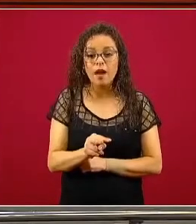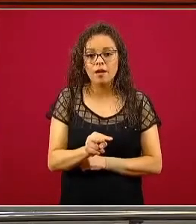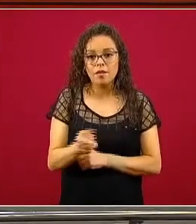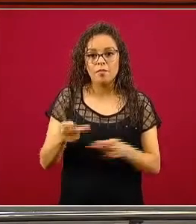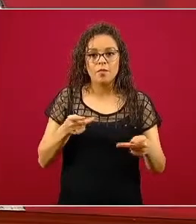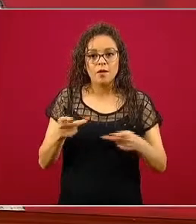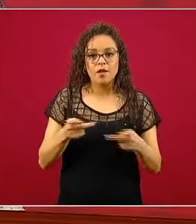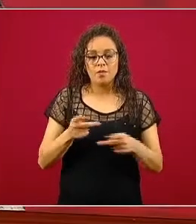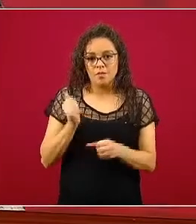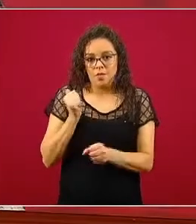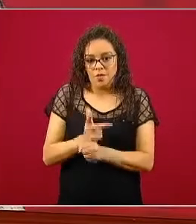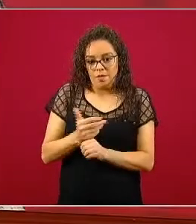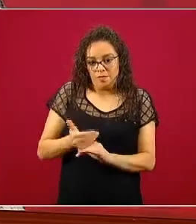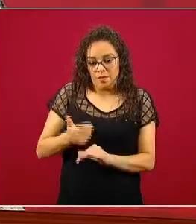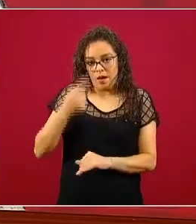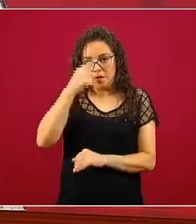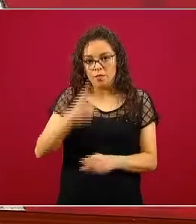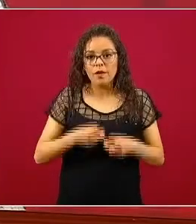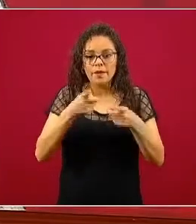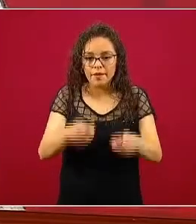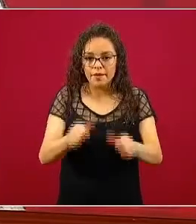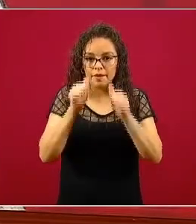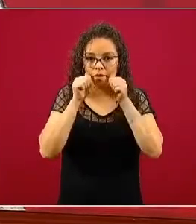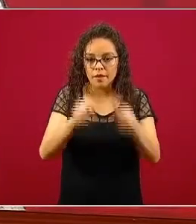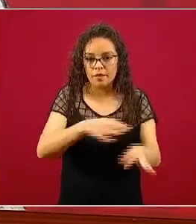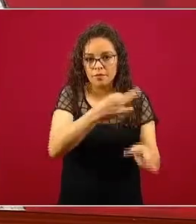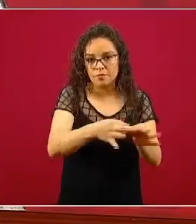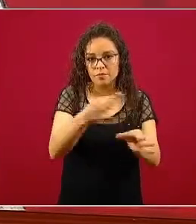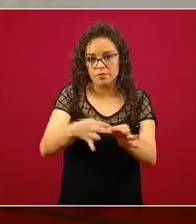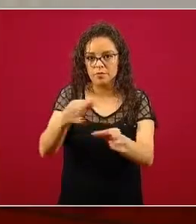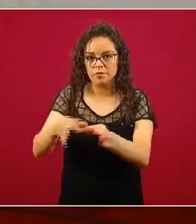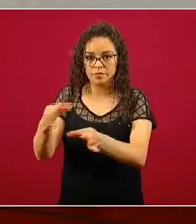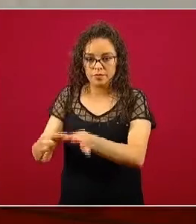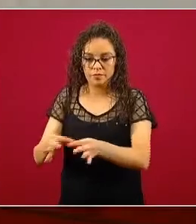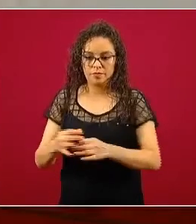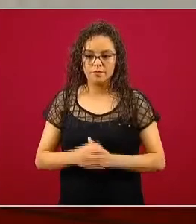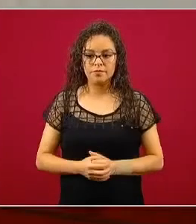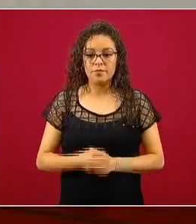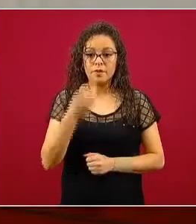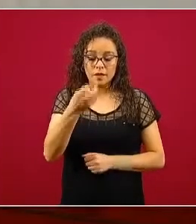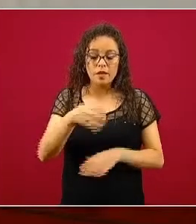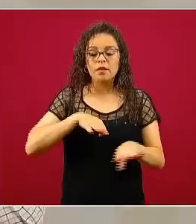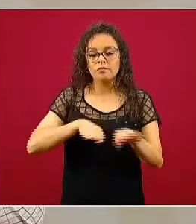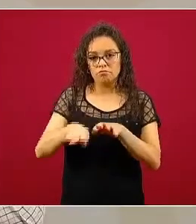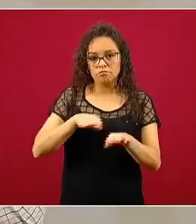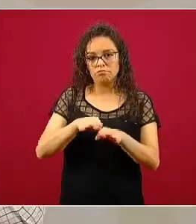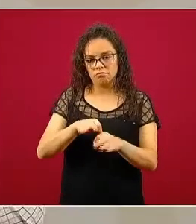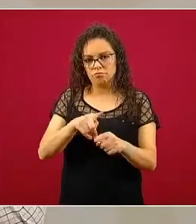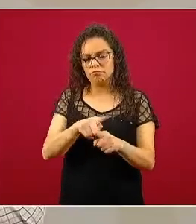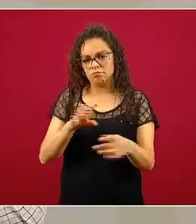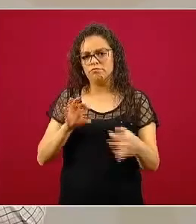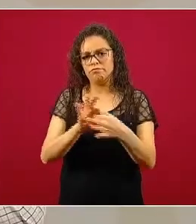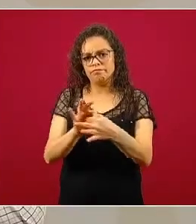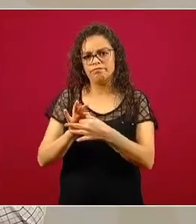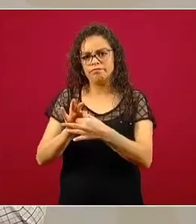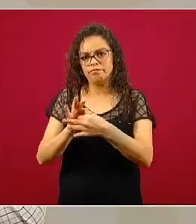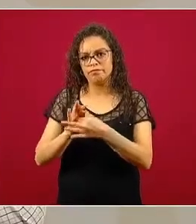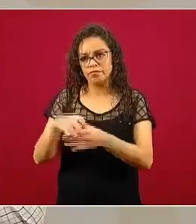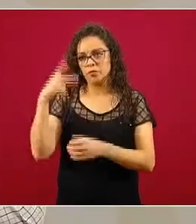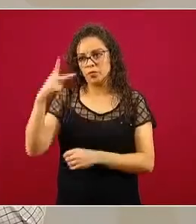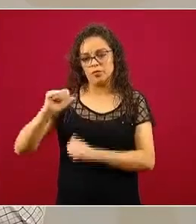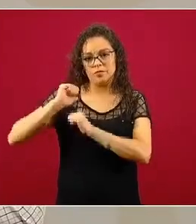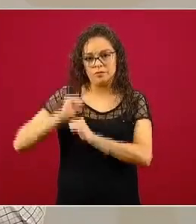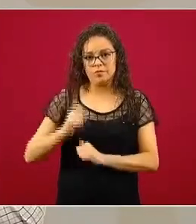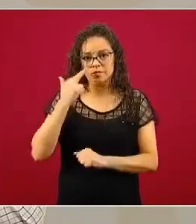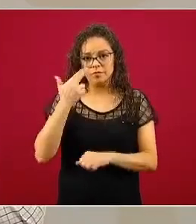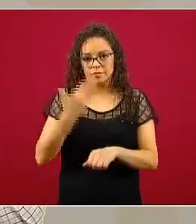se preparó para la atención. Entonces se está trabajando directamente con las autoridades para que en su momento, así como